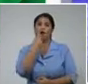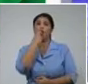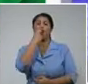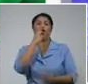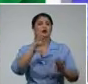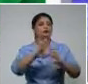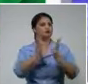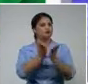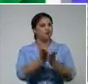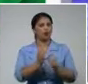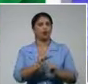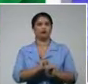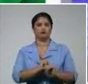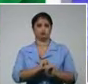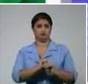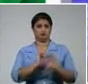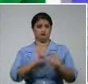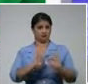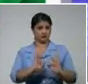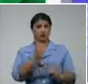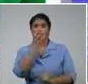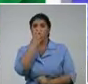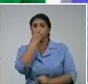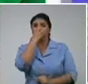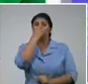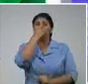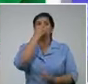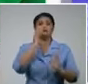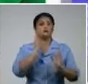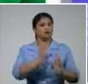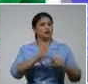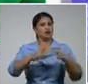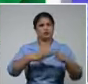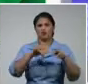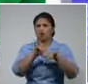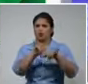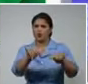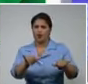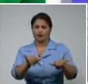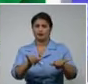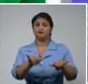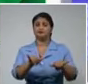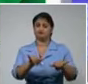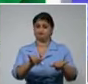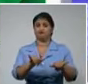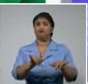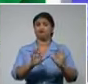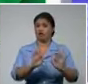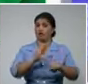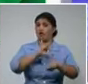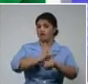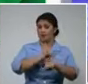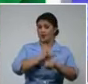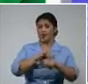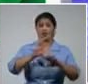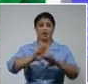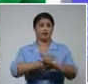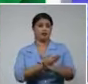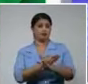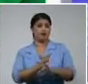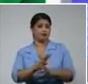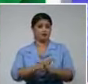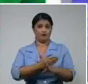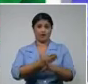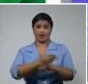y presentó un deterioro hemodinámico marcado. lo cual hizo que presentara